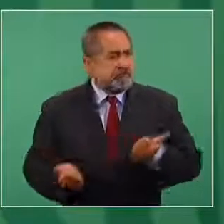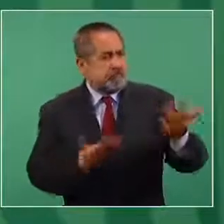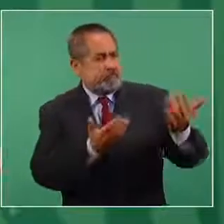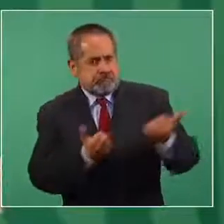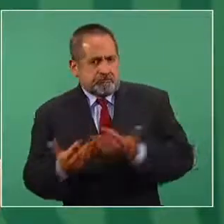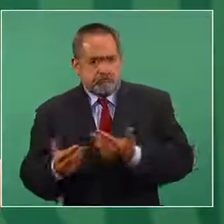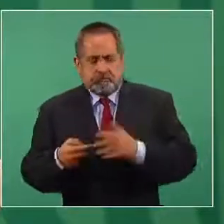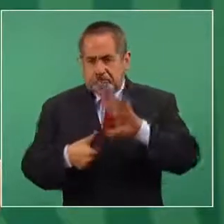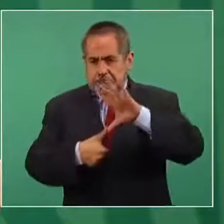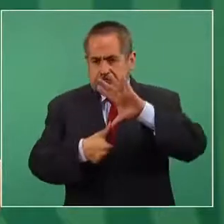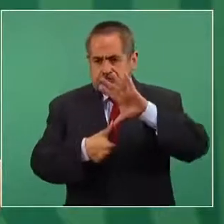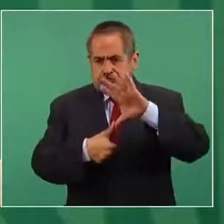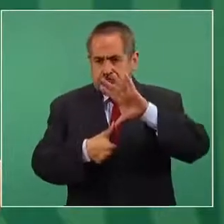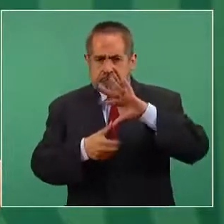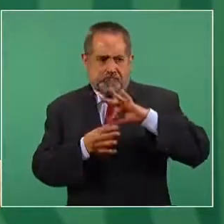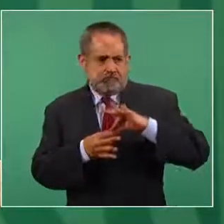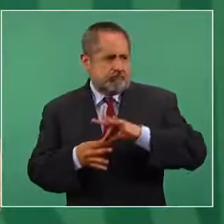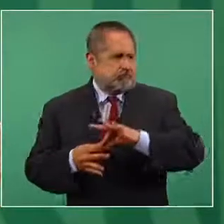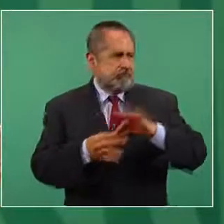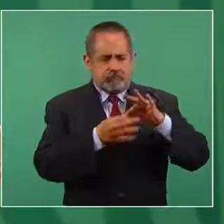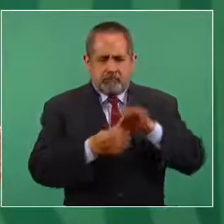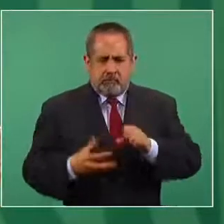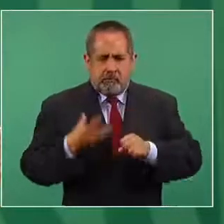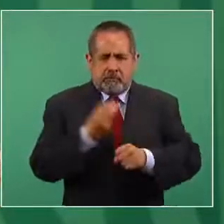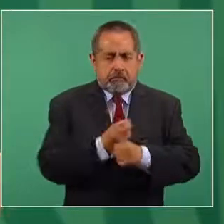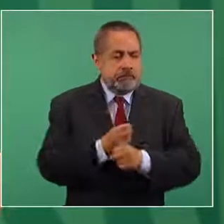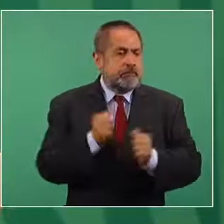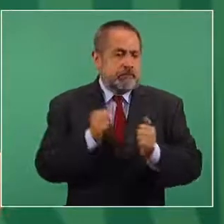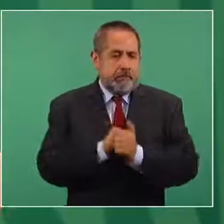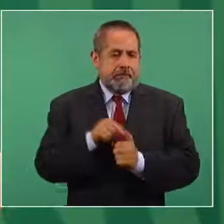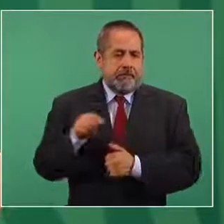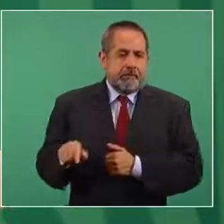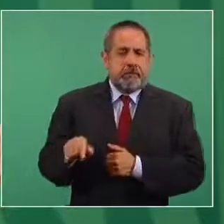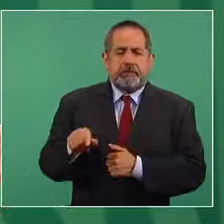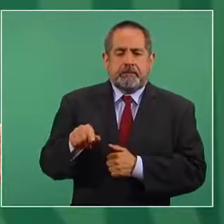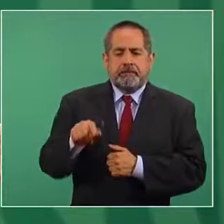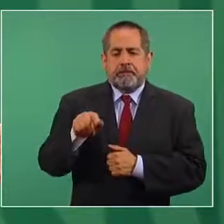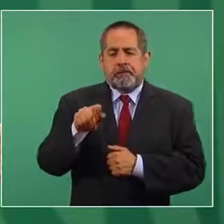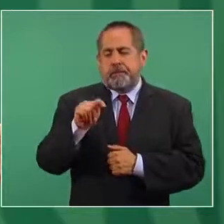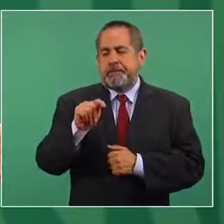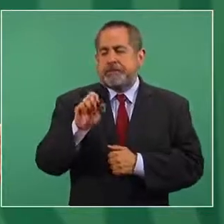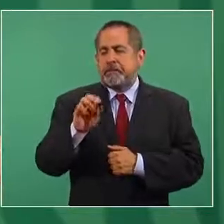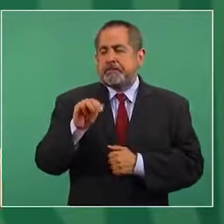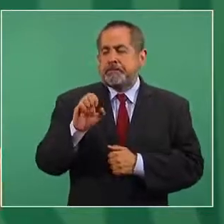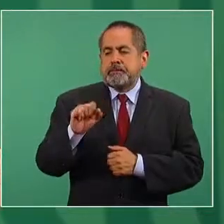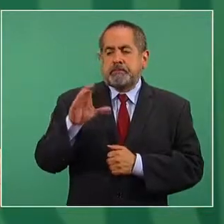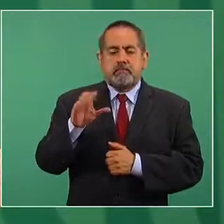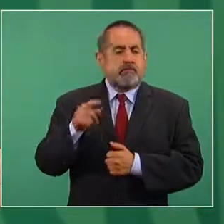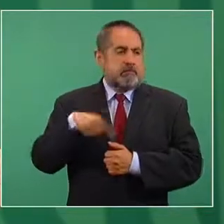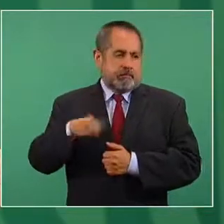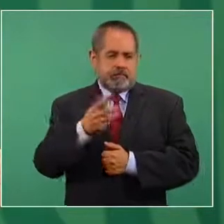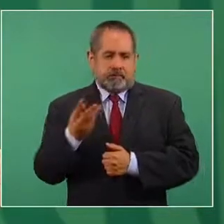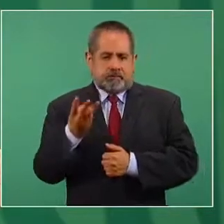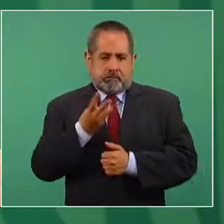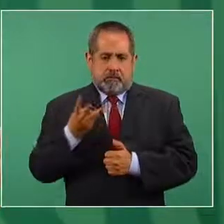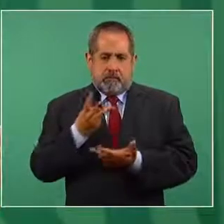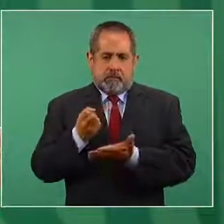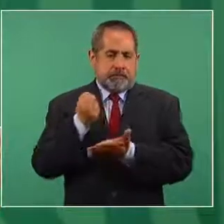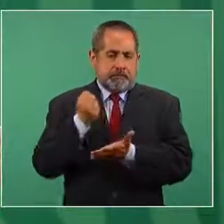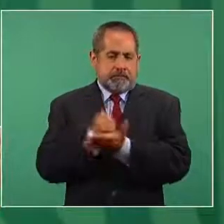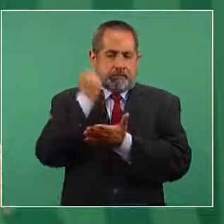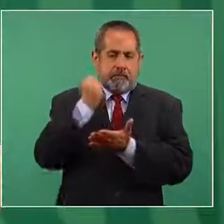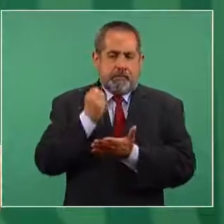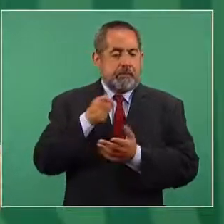América del Norte con el instrumento que está aprobado, que